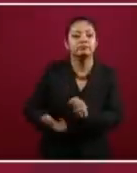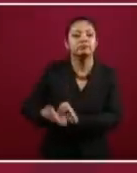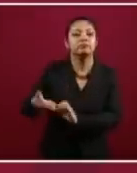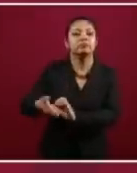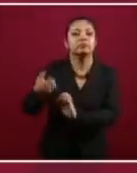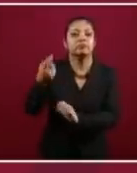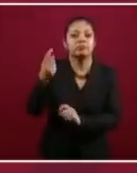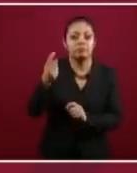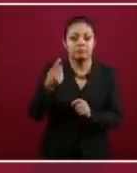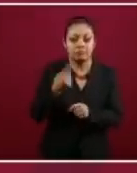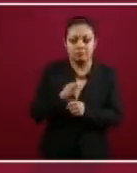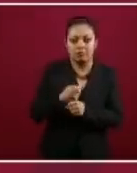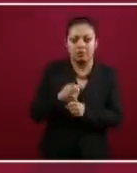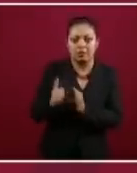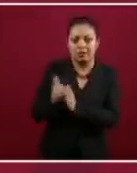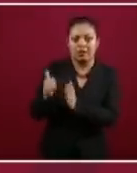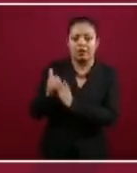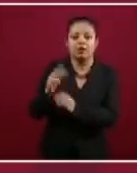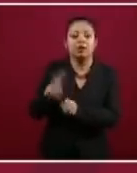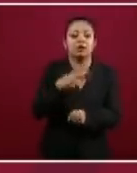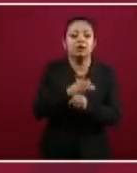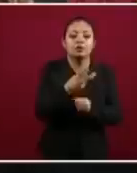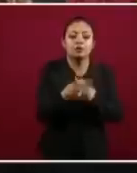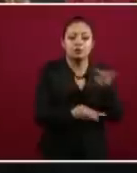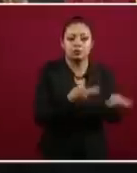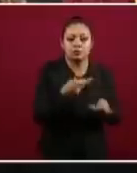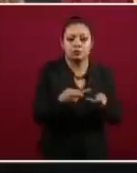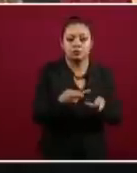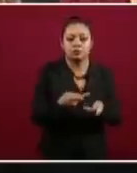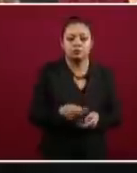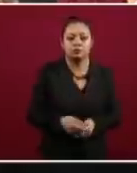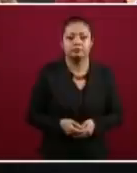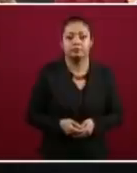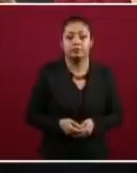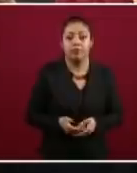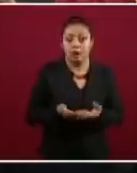obras. Nosotros estamos ahora